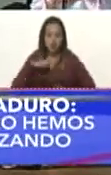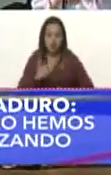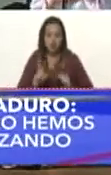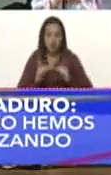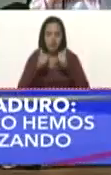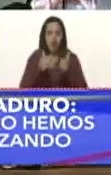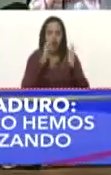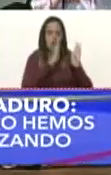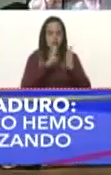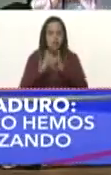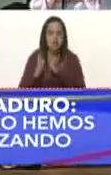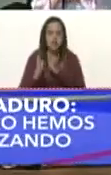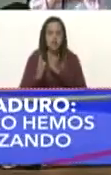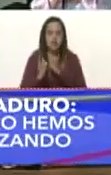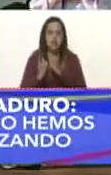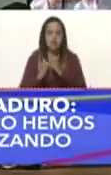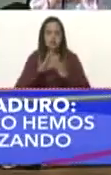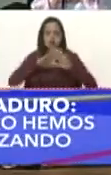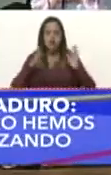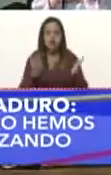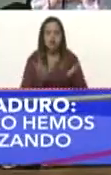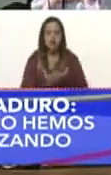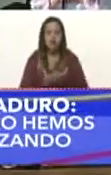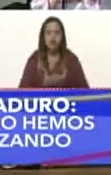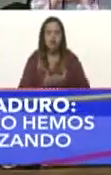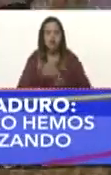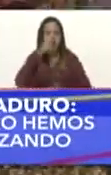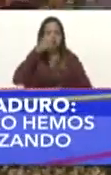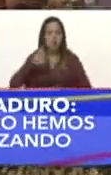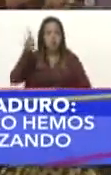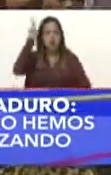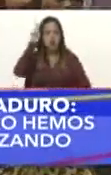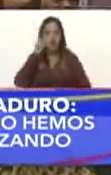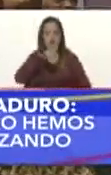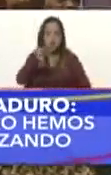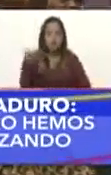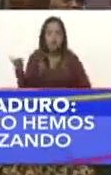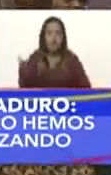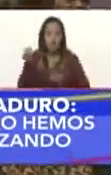Organización Mundial de Pueblos Originarios. ¿Ustedes están de acuerdo?